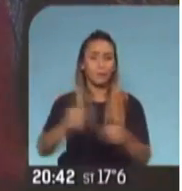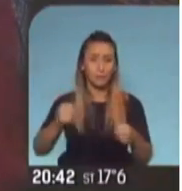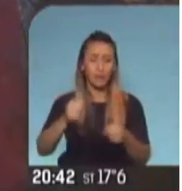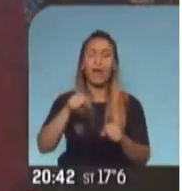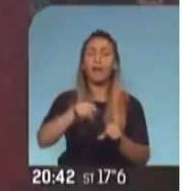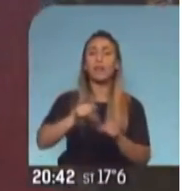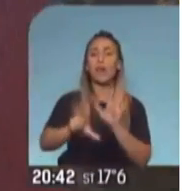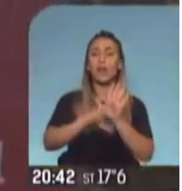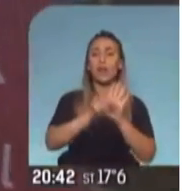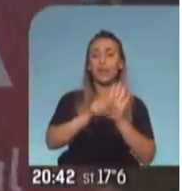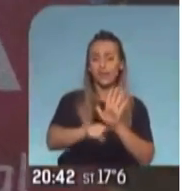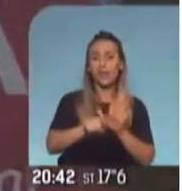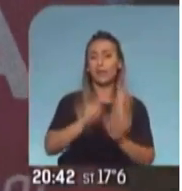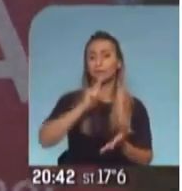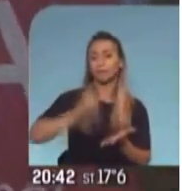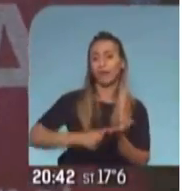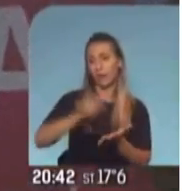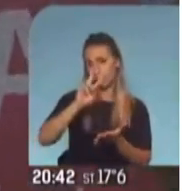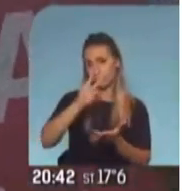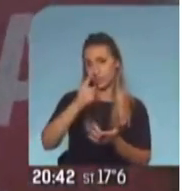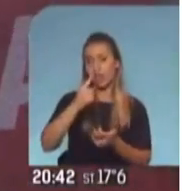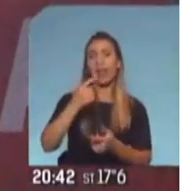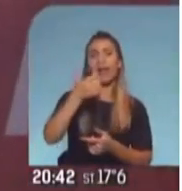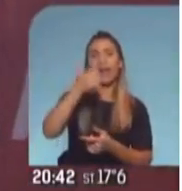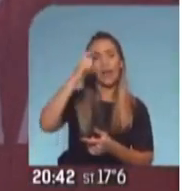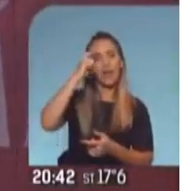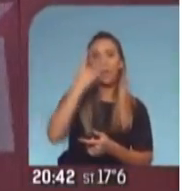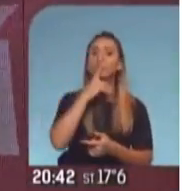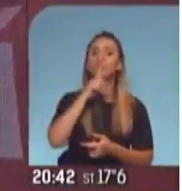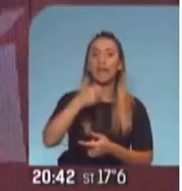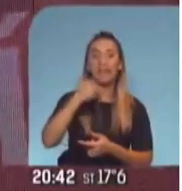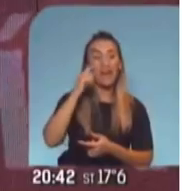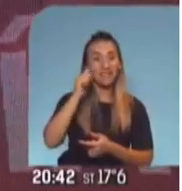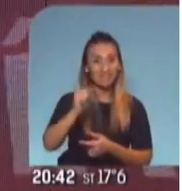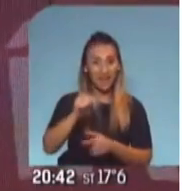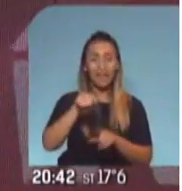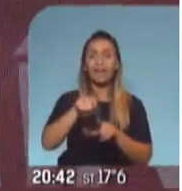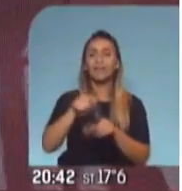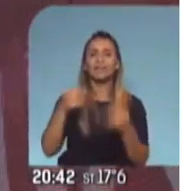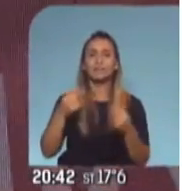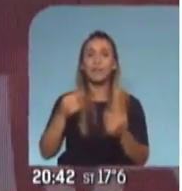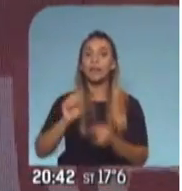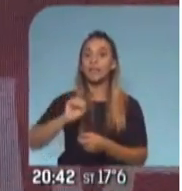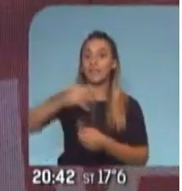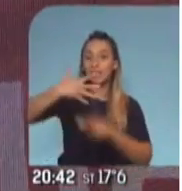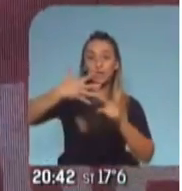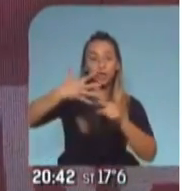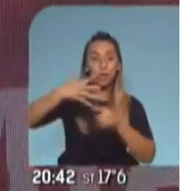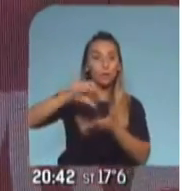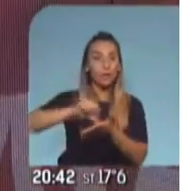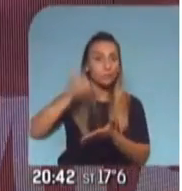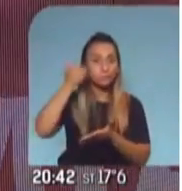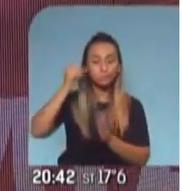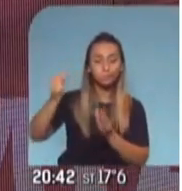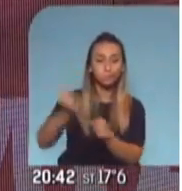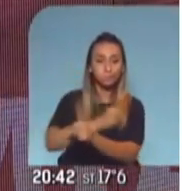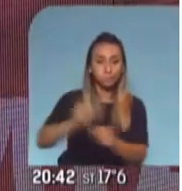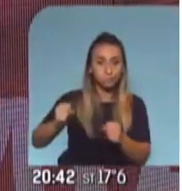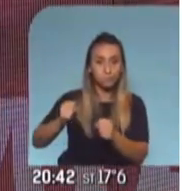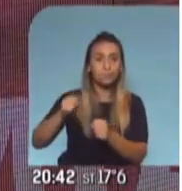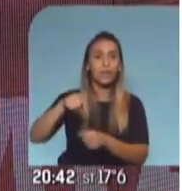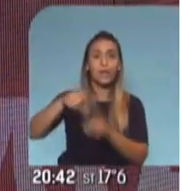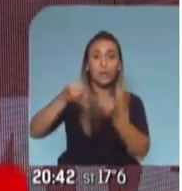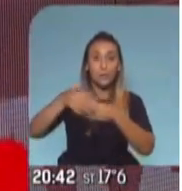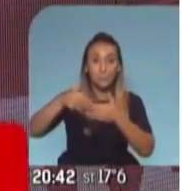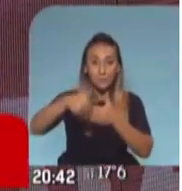se convirtió en el quinto país del mundo en regularla. La iniciativa del Partido Socialista Obrero Español entrará en